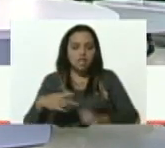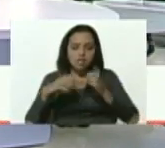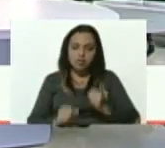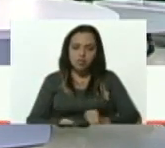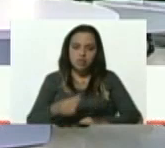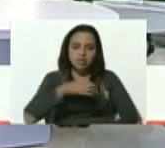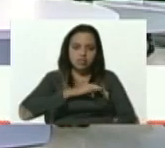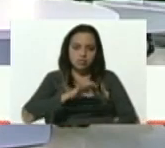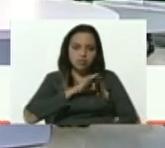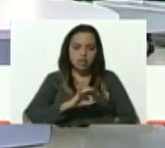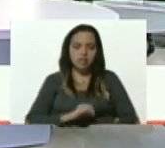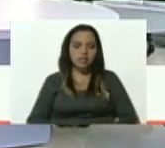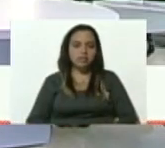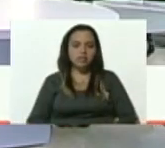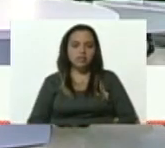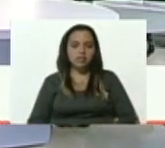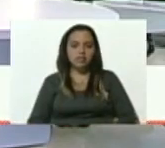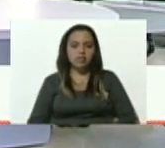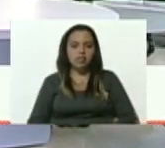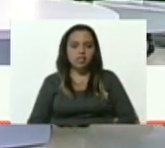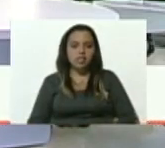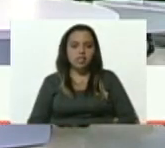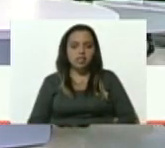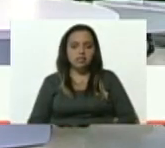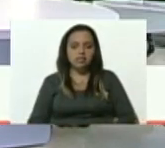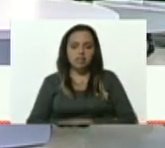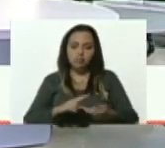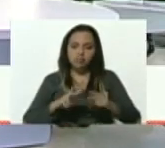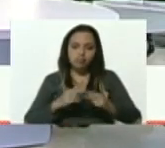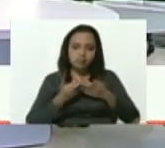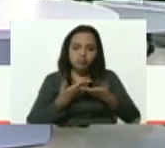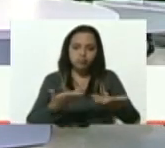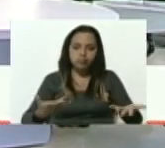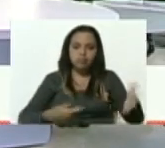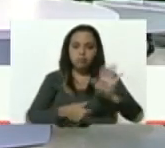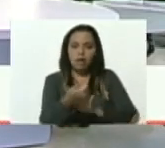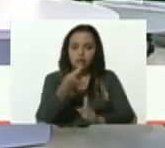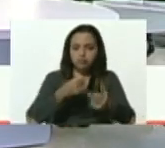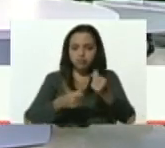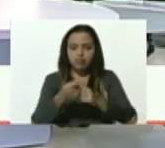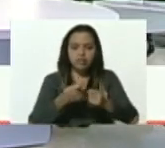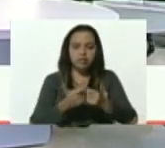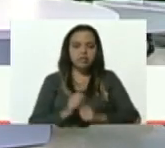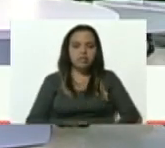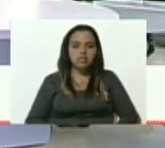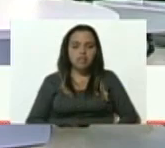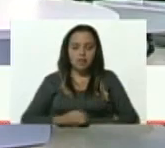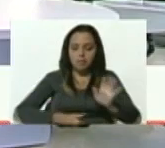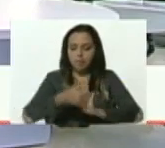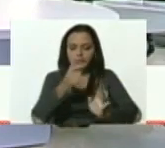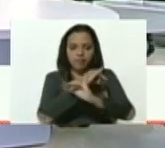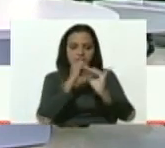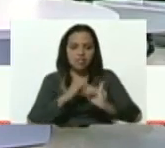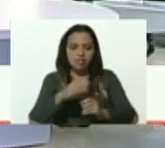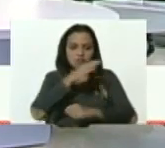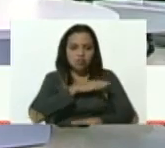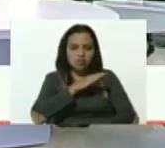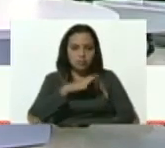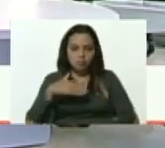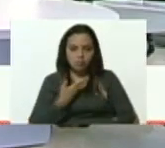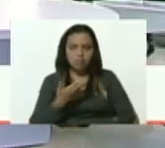social, de la prosperidad económica y de la máxima felicidad social